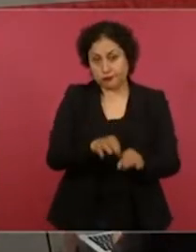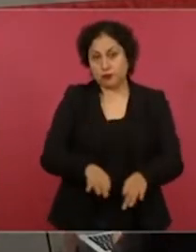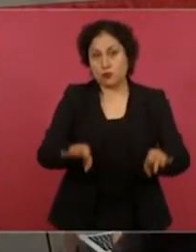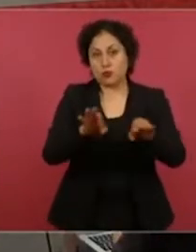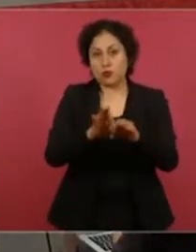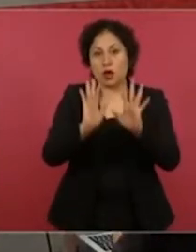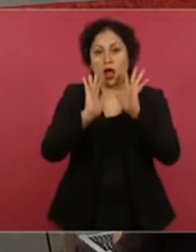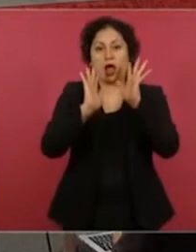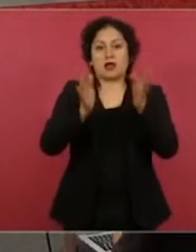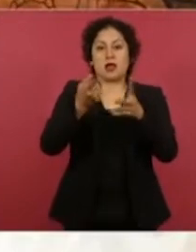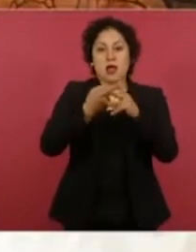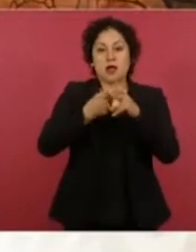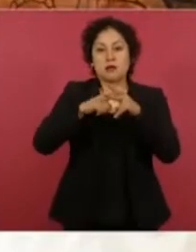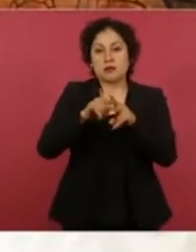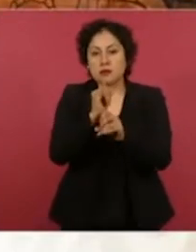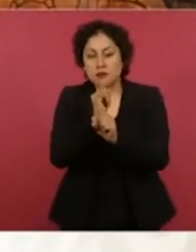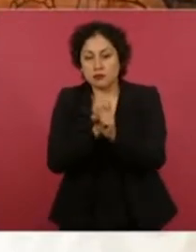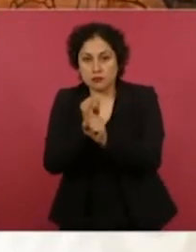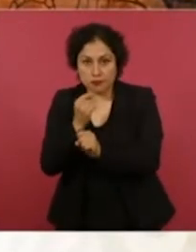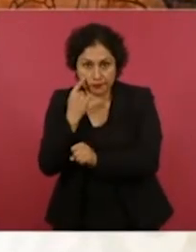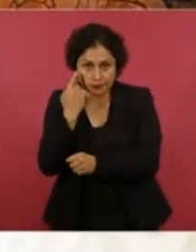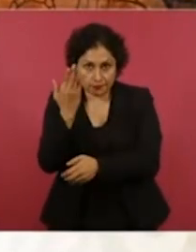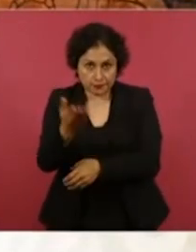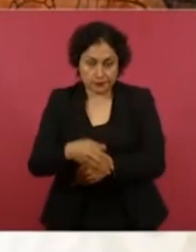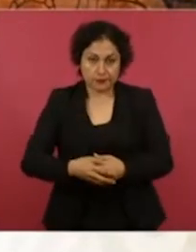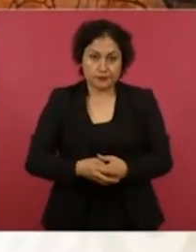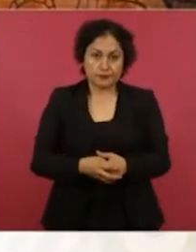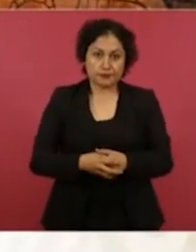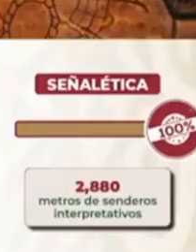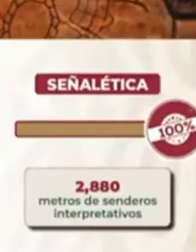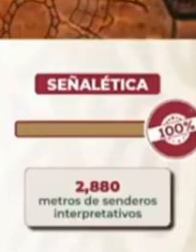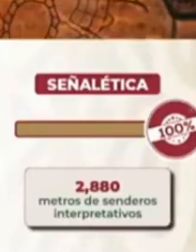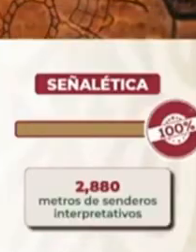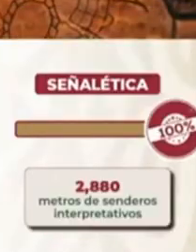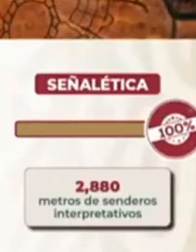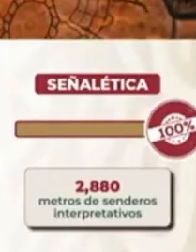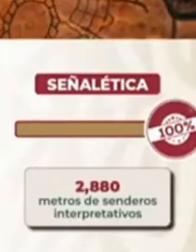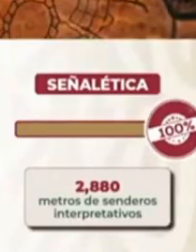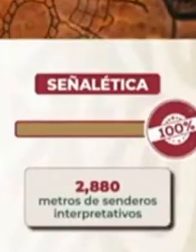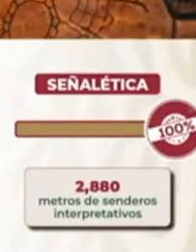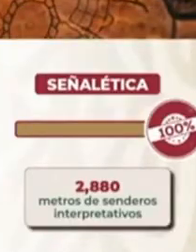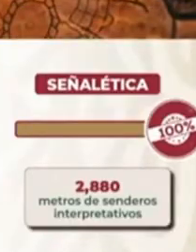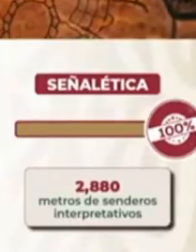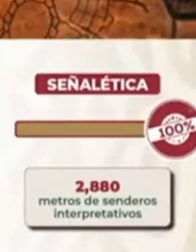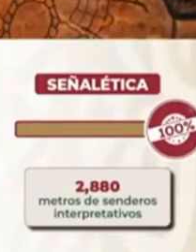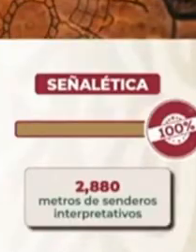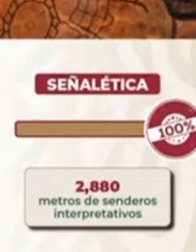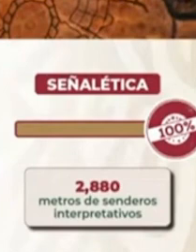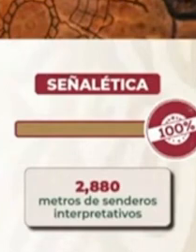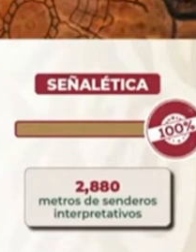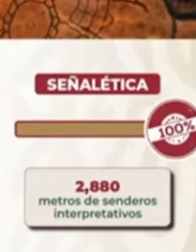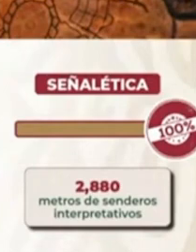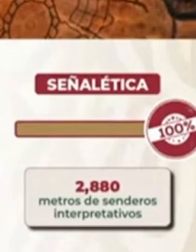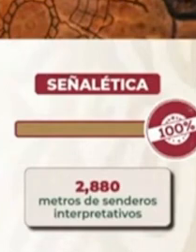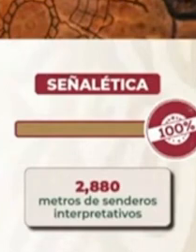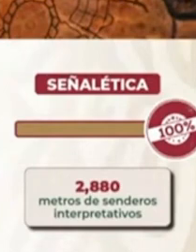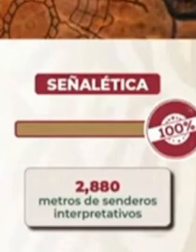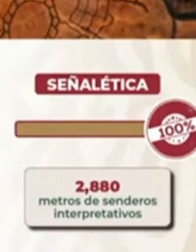de investigación y conservación. Llevamos ya el 100% de la señalética que se distribuye